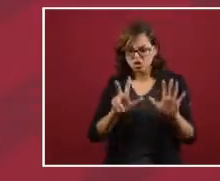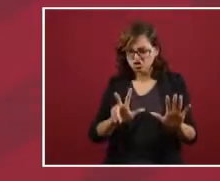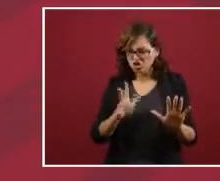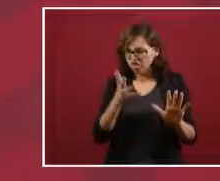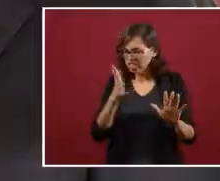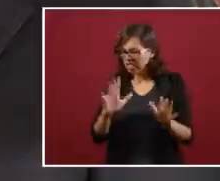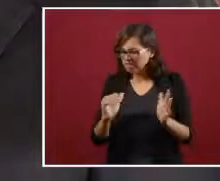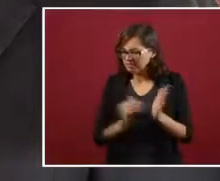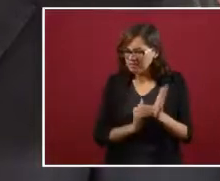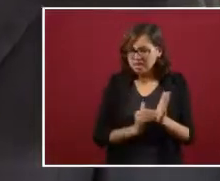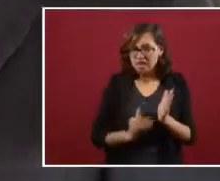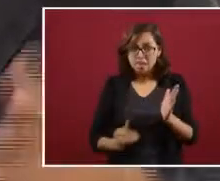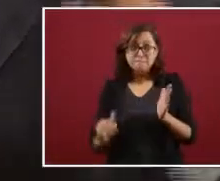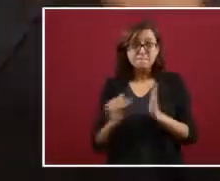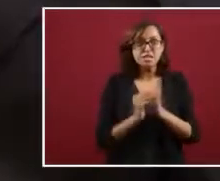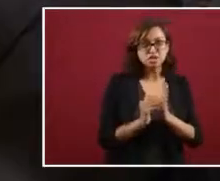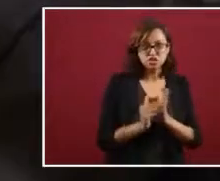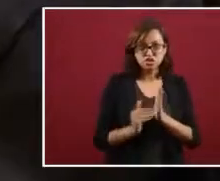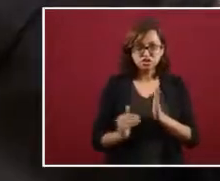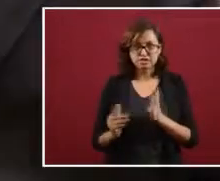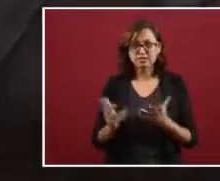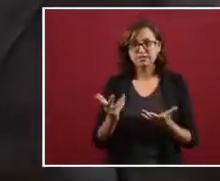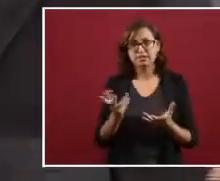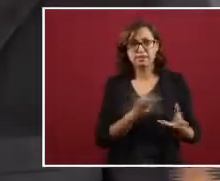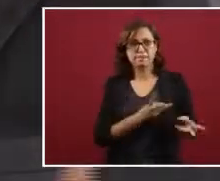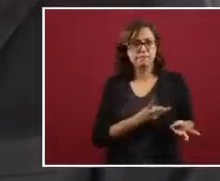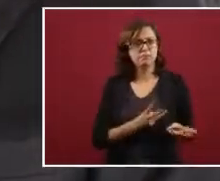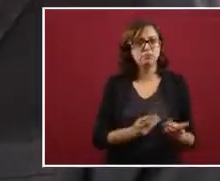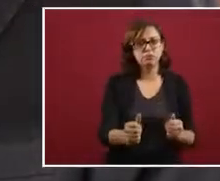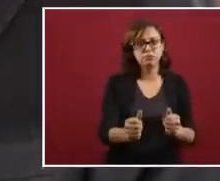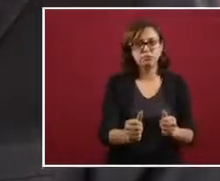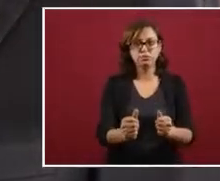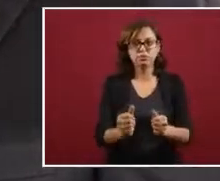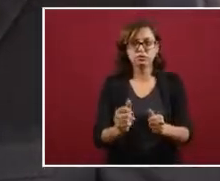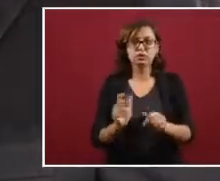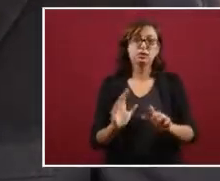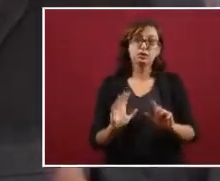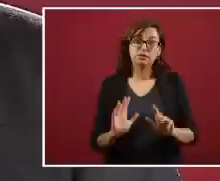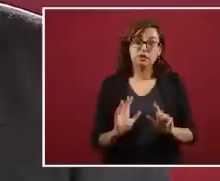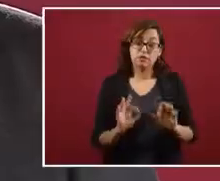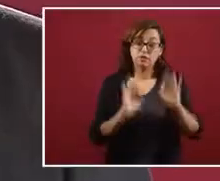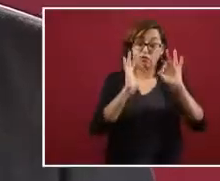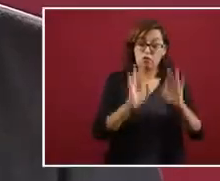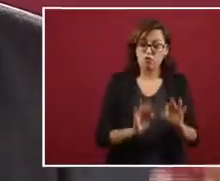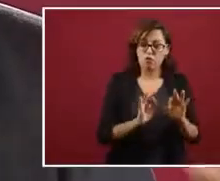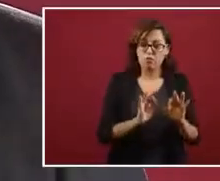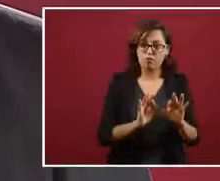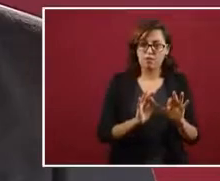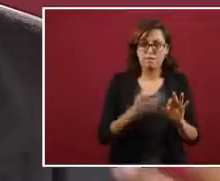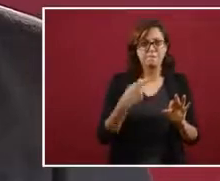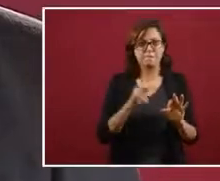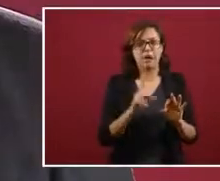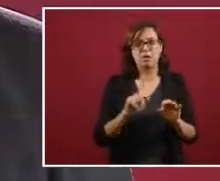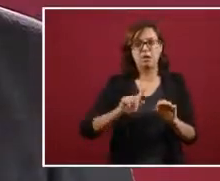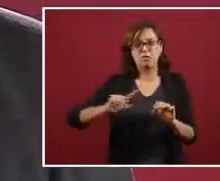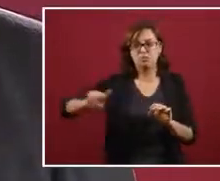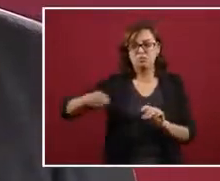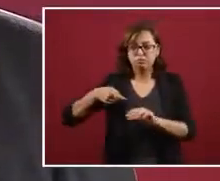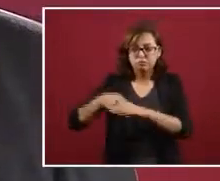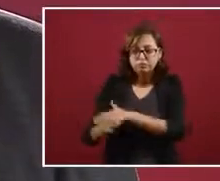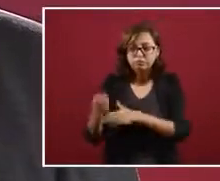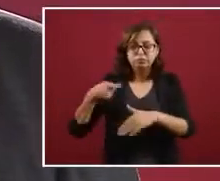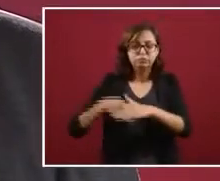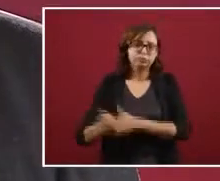8 o 10 mil millones, pero eso fue la formalidad, en realidad fue mucho más.